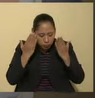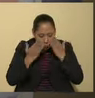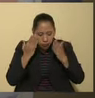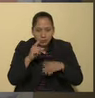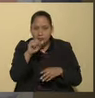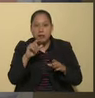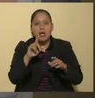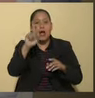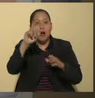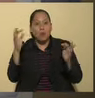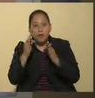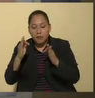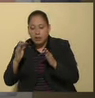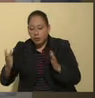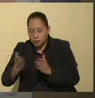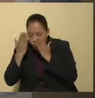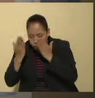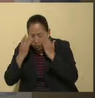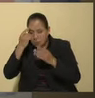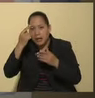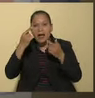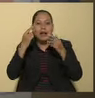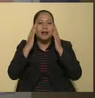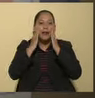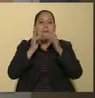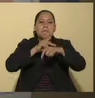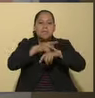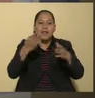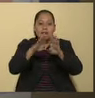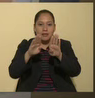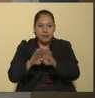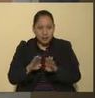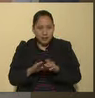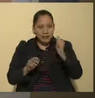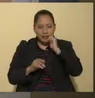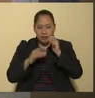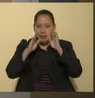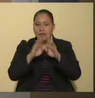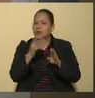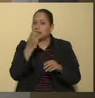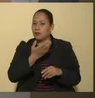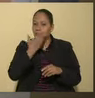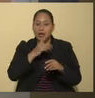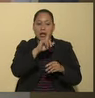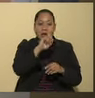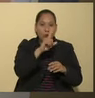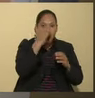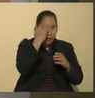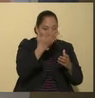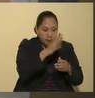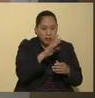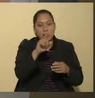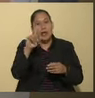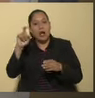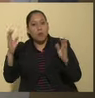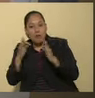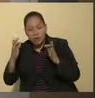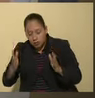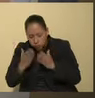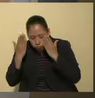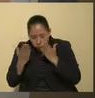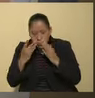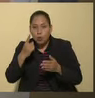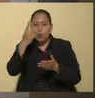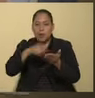con agua fría para cerrar los poros. Exactamente, es muy importante que hagan ese ritual. Agua tibia, luego agua fría. Y esto lo puedes hacer una vez